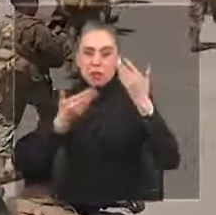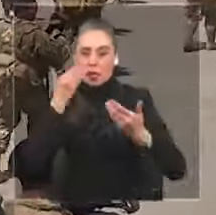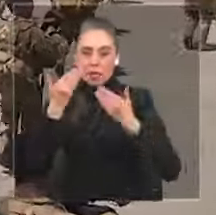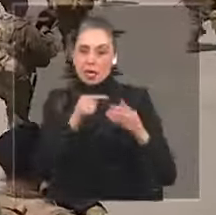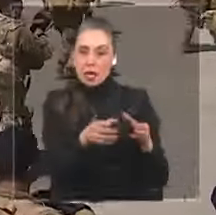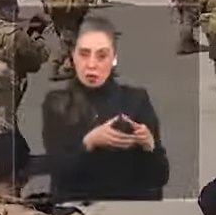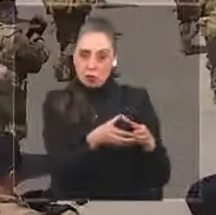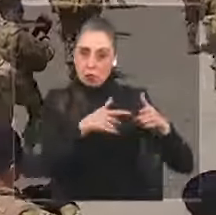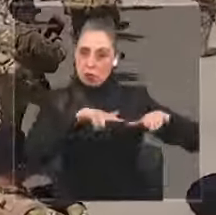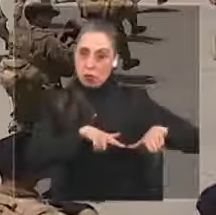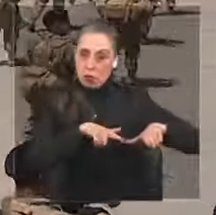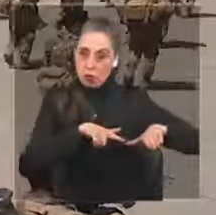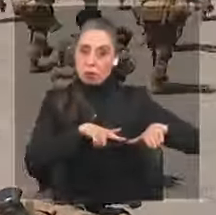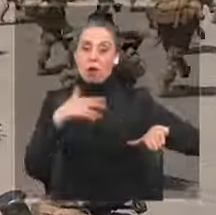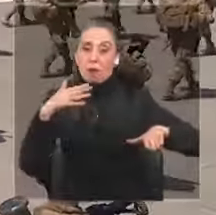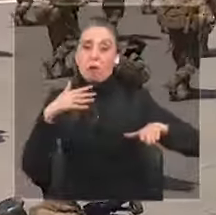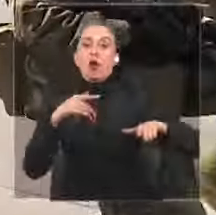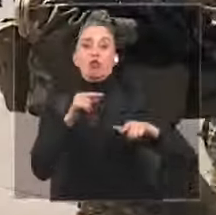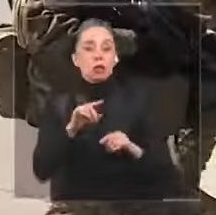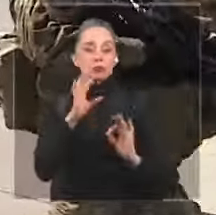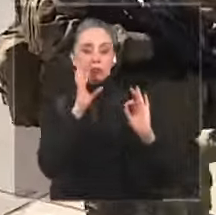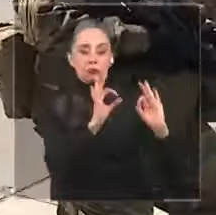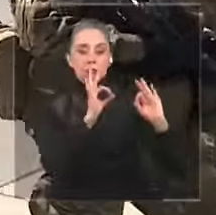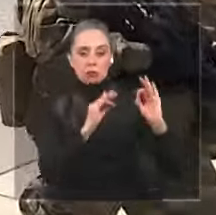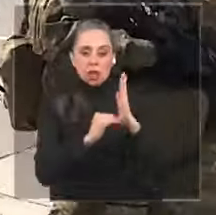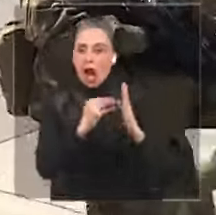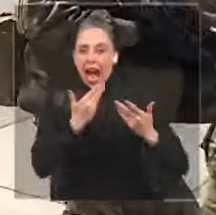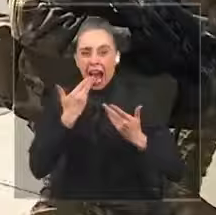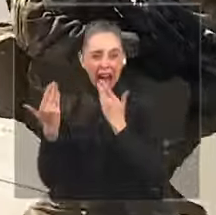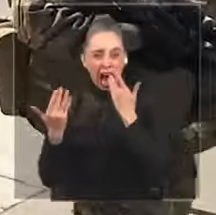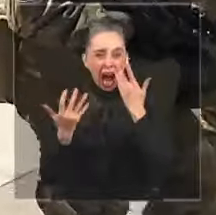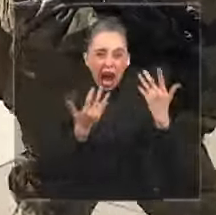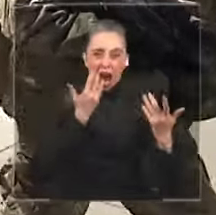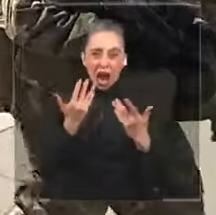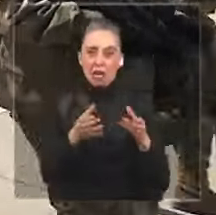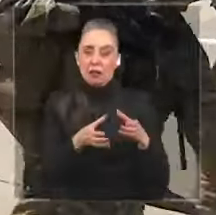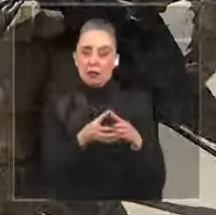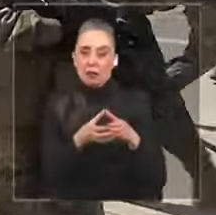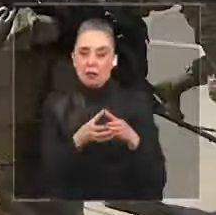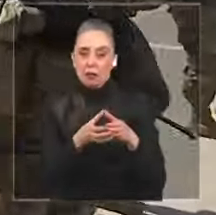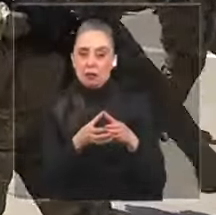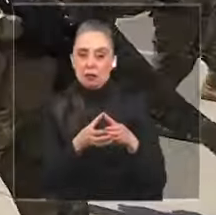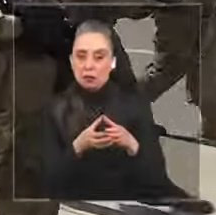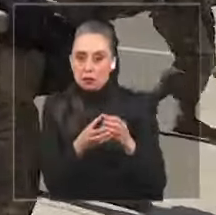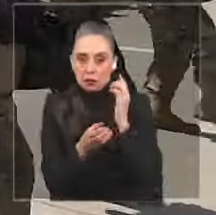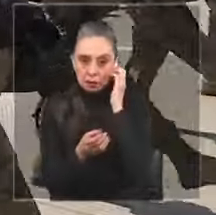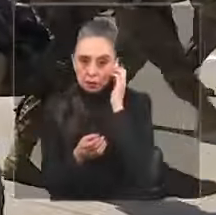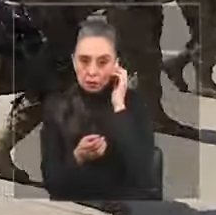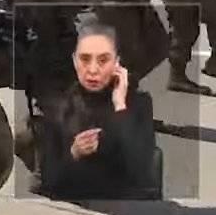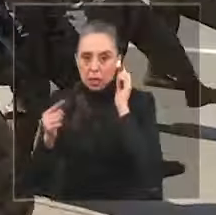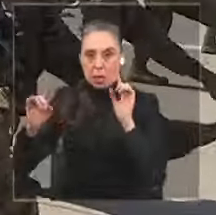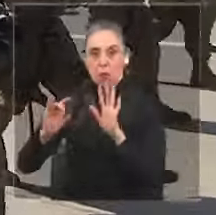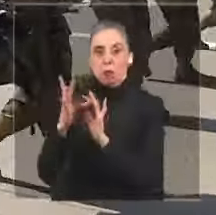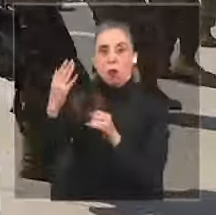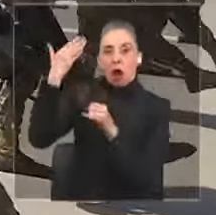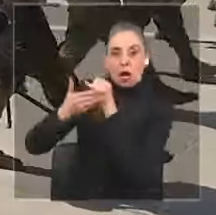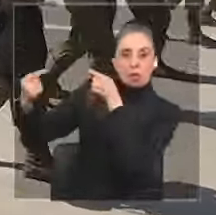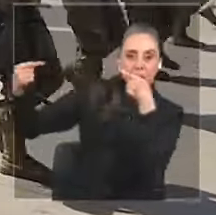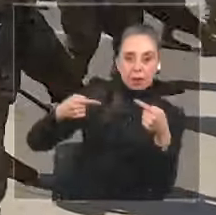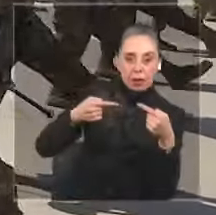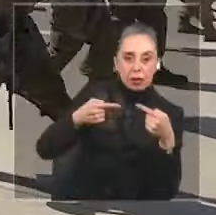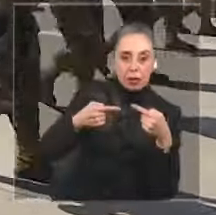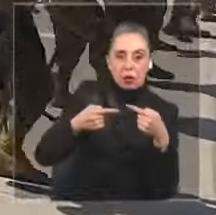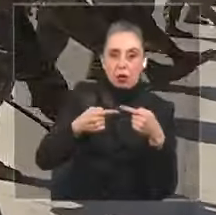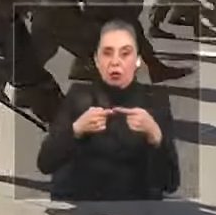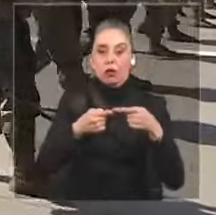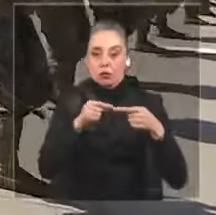Esta unidad aerotransportada por excelencia, capacitada para operar en la profundidad del dispositivo adversario, desde plataforma de